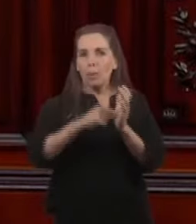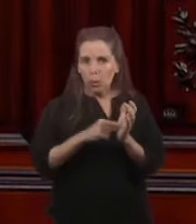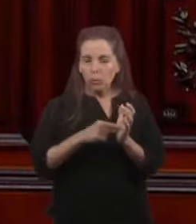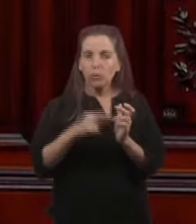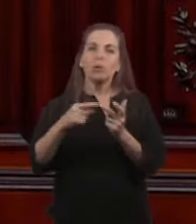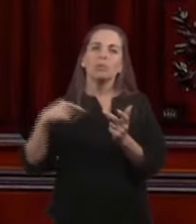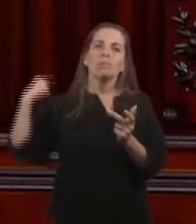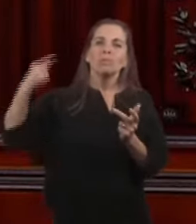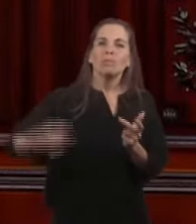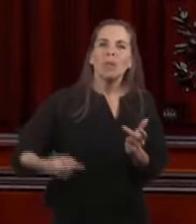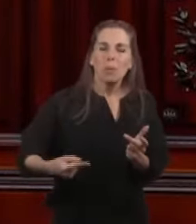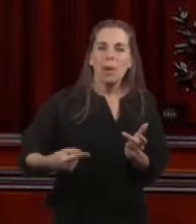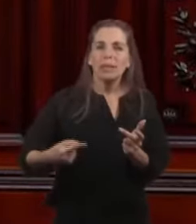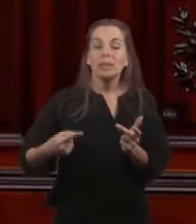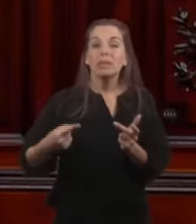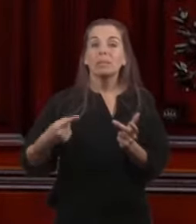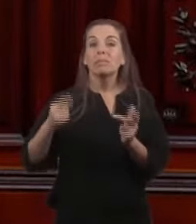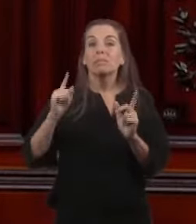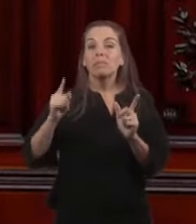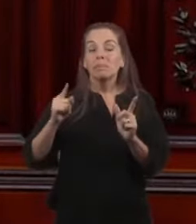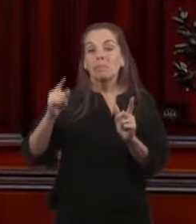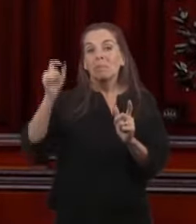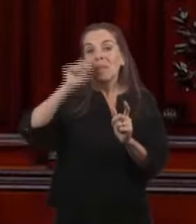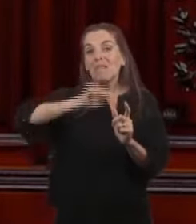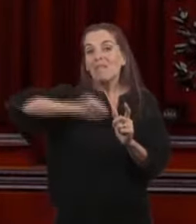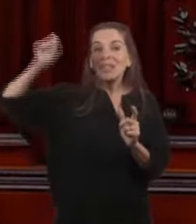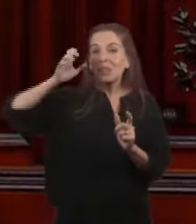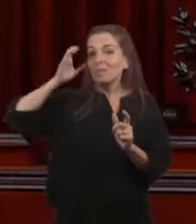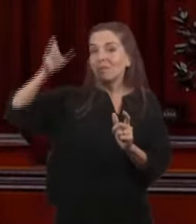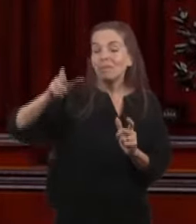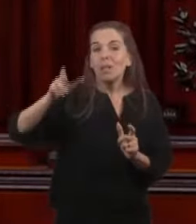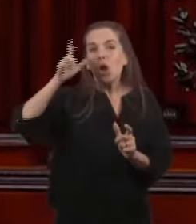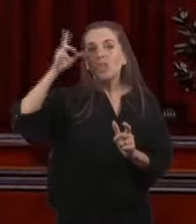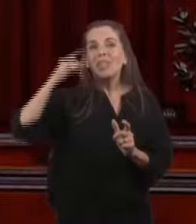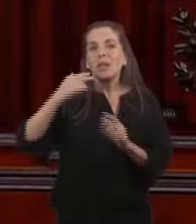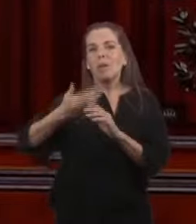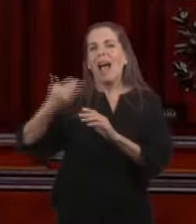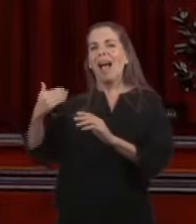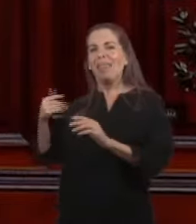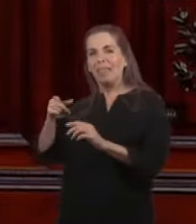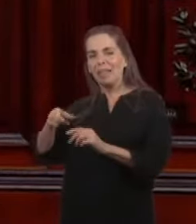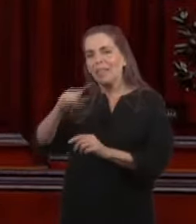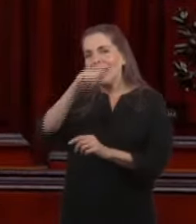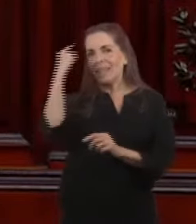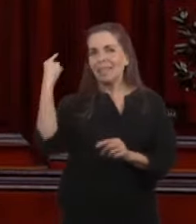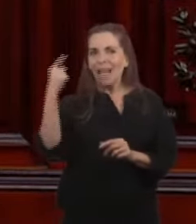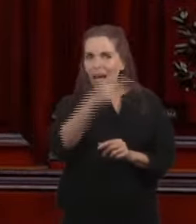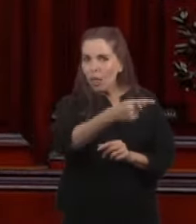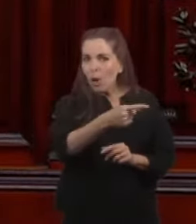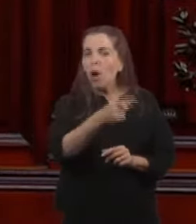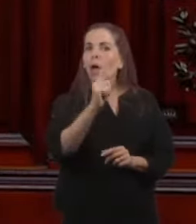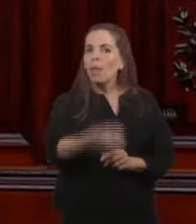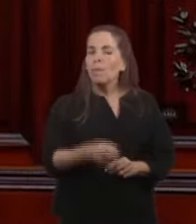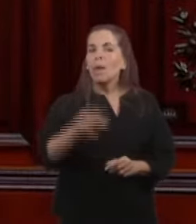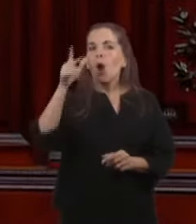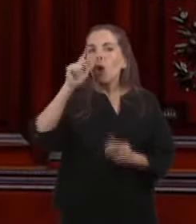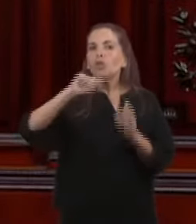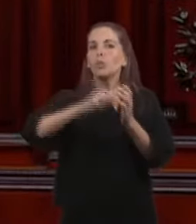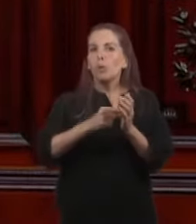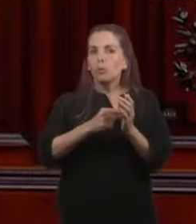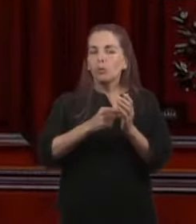antes de que se desencadenara la hiperinflación del 89 el estado nacional cargaba con och puntos